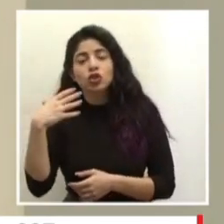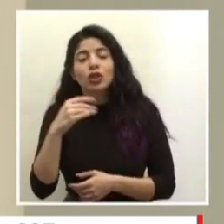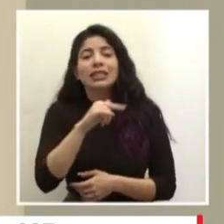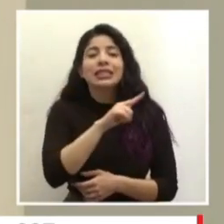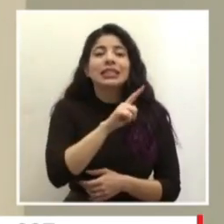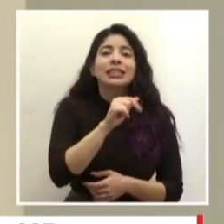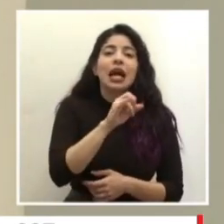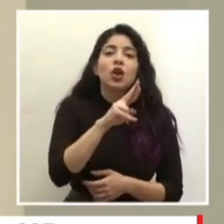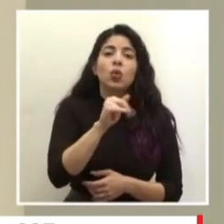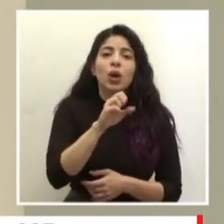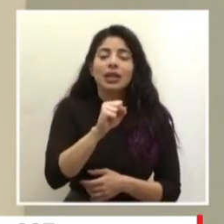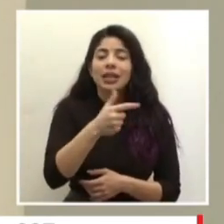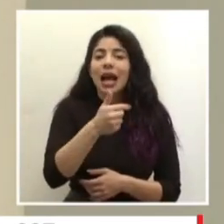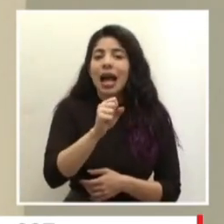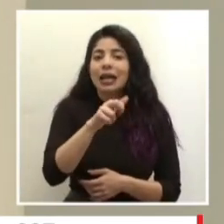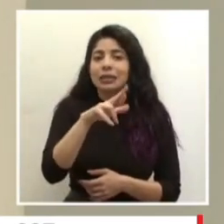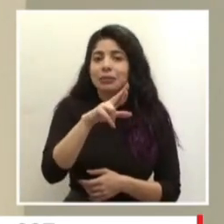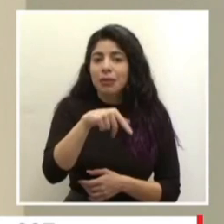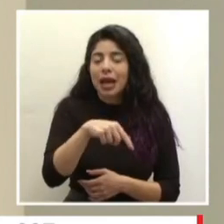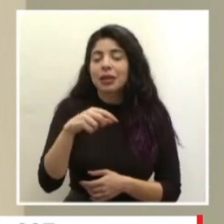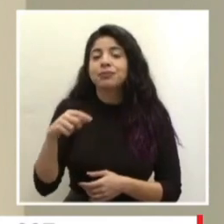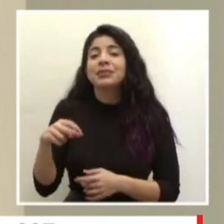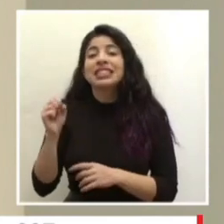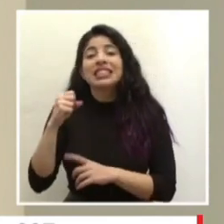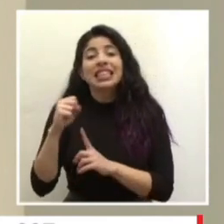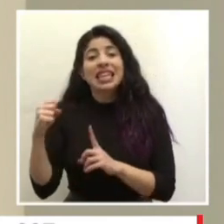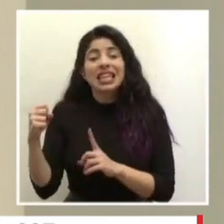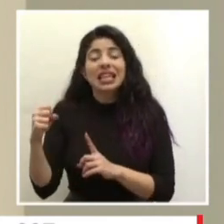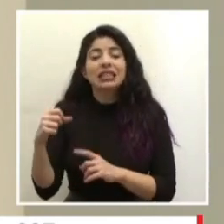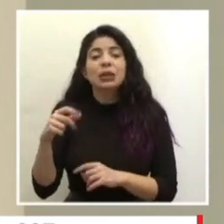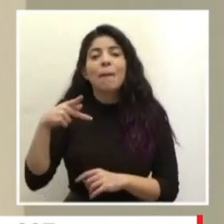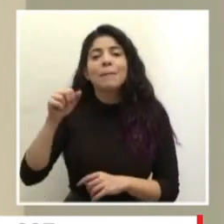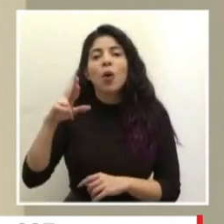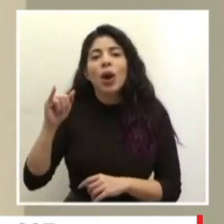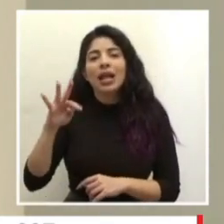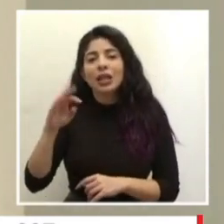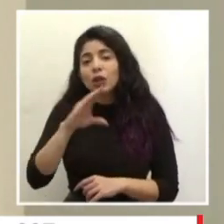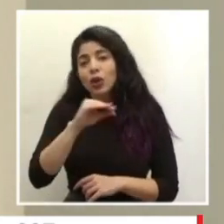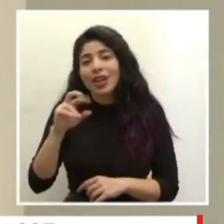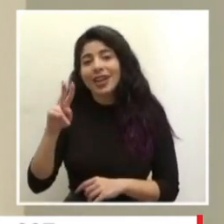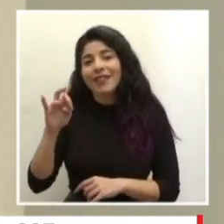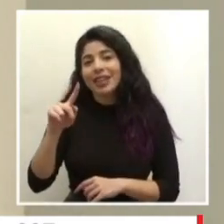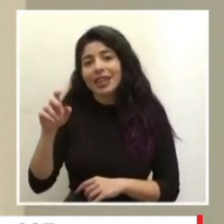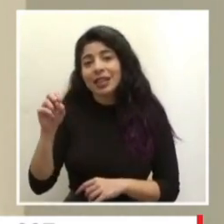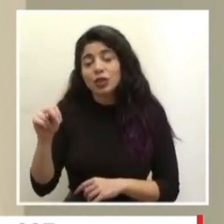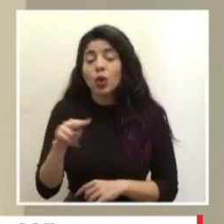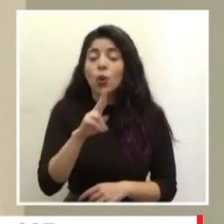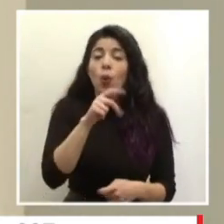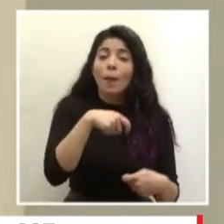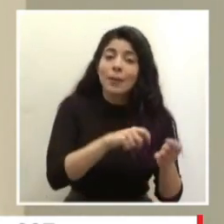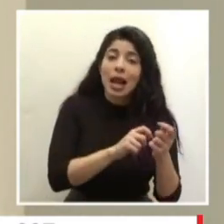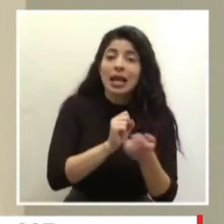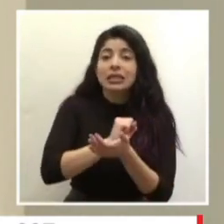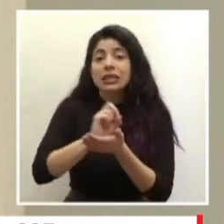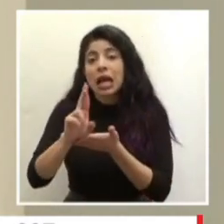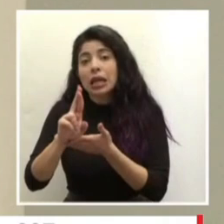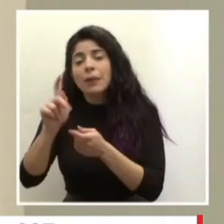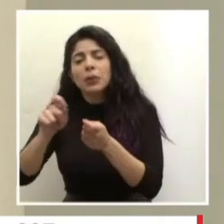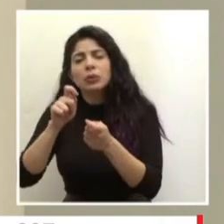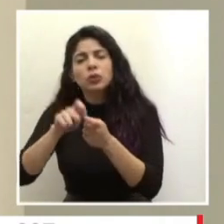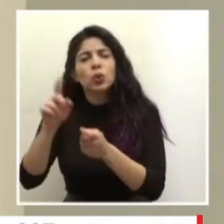y Curuña, ahí en Sarapiquí. En Siquirres sería específicamente Pacuarito y Reventazón, Upala y San Ramón, específicamente el distrito